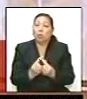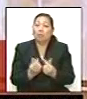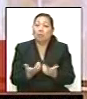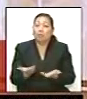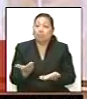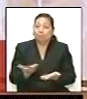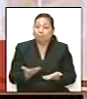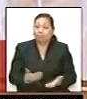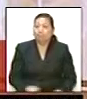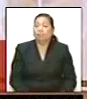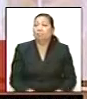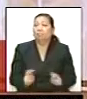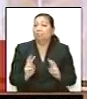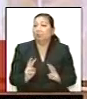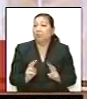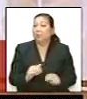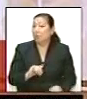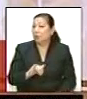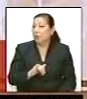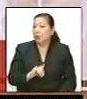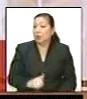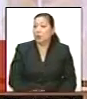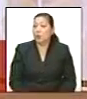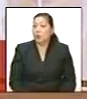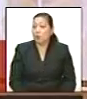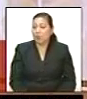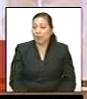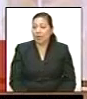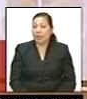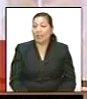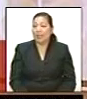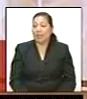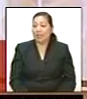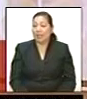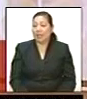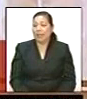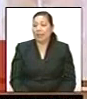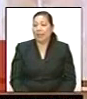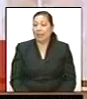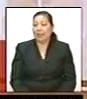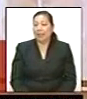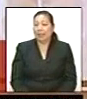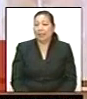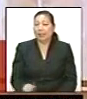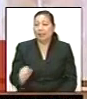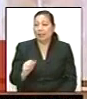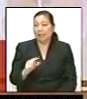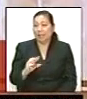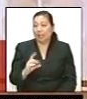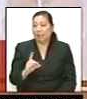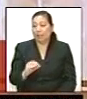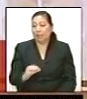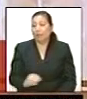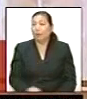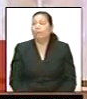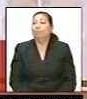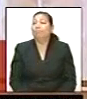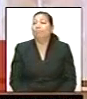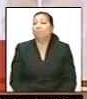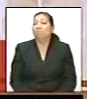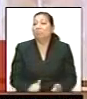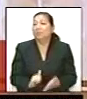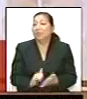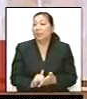hemos visto lo mismo que comentó usted, congresista Salgado, en el sentido de